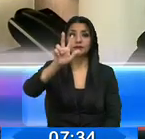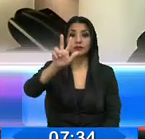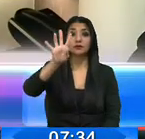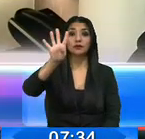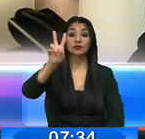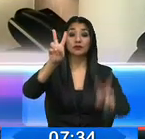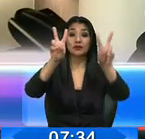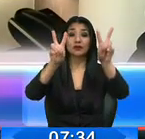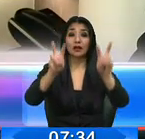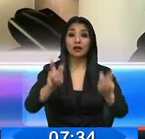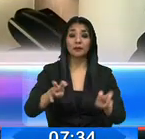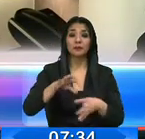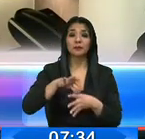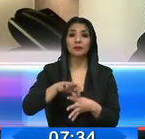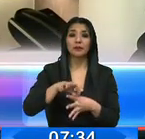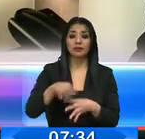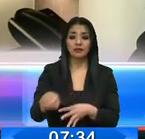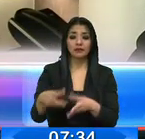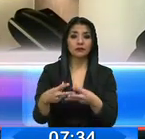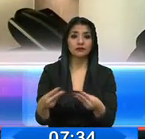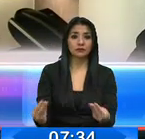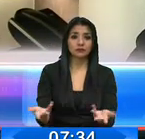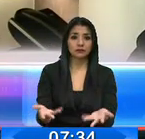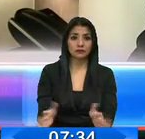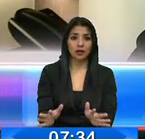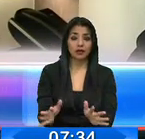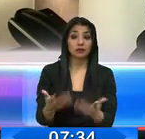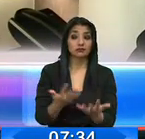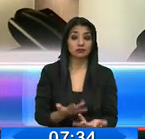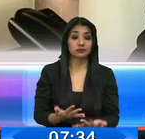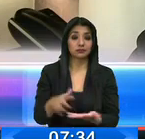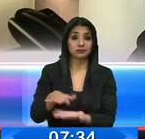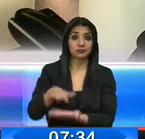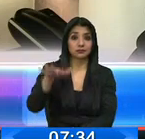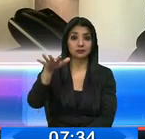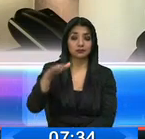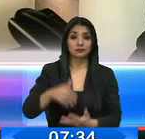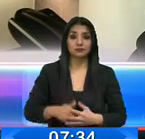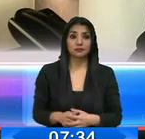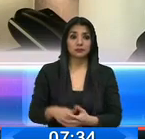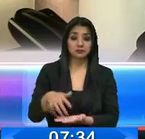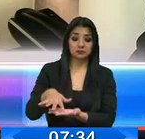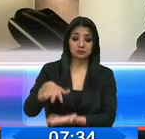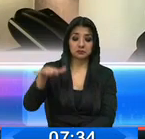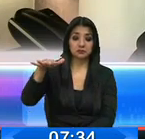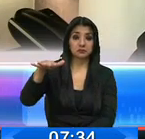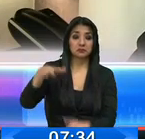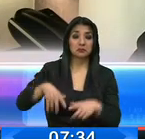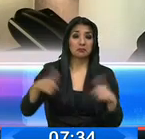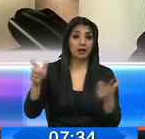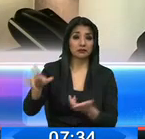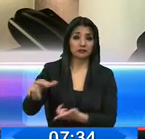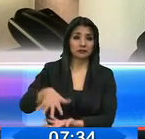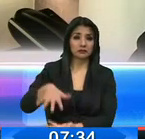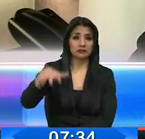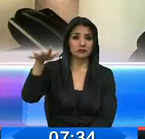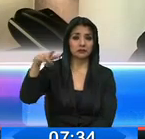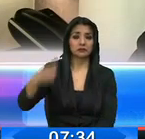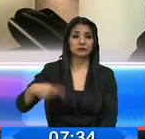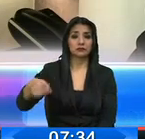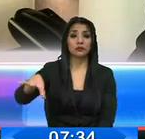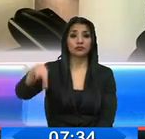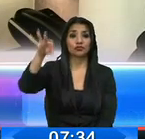134 casos pendientes de resolver y que la mayoría de estos han sido ya